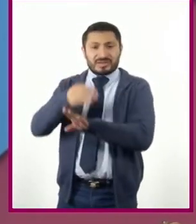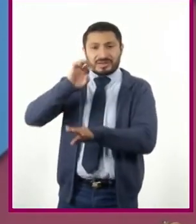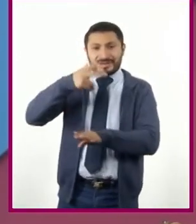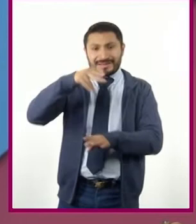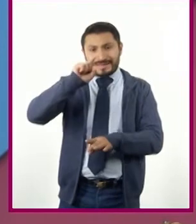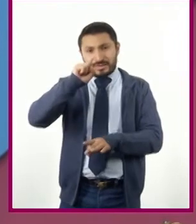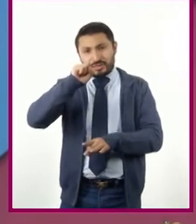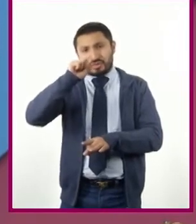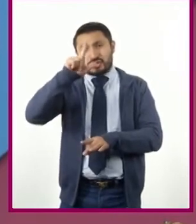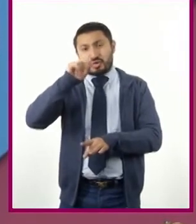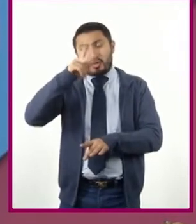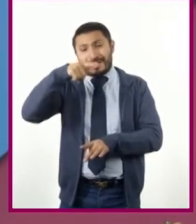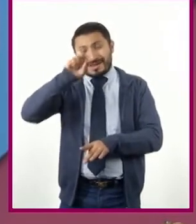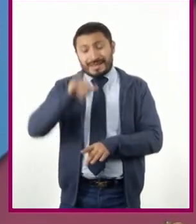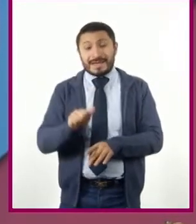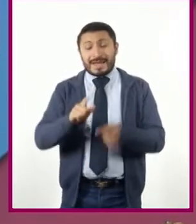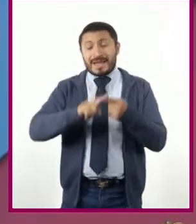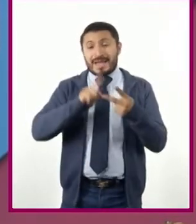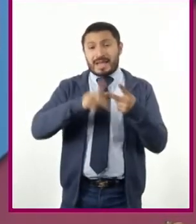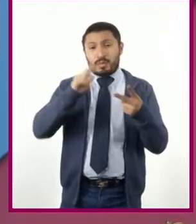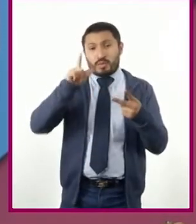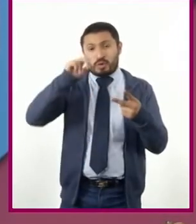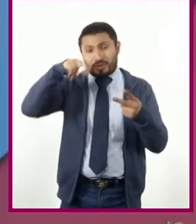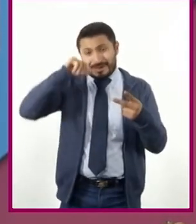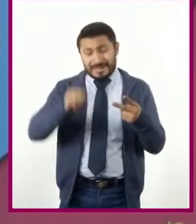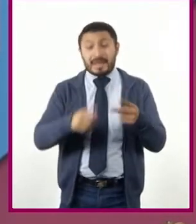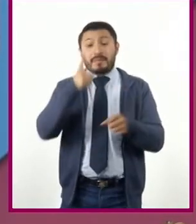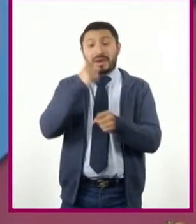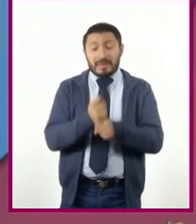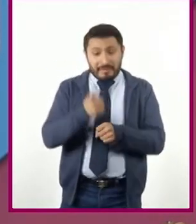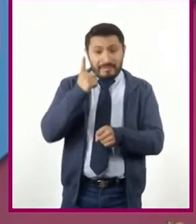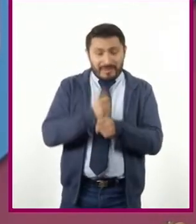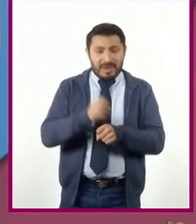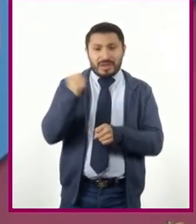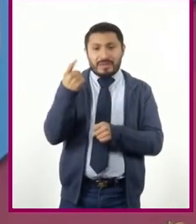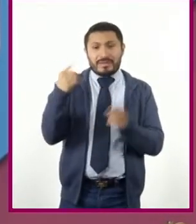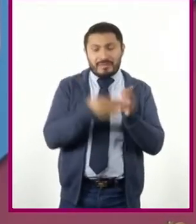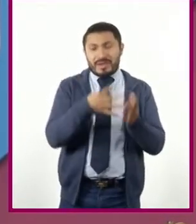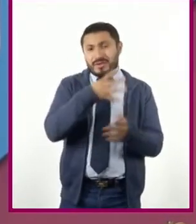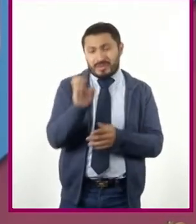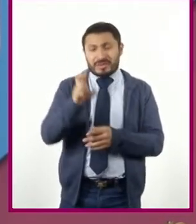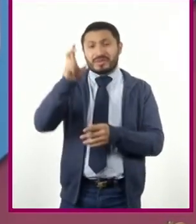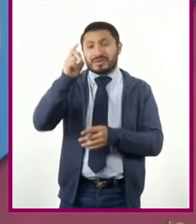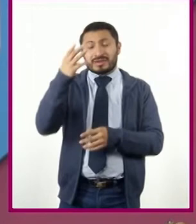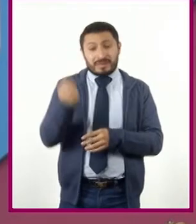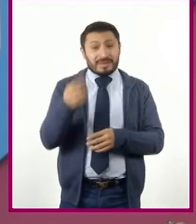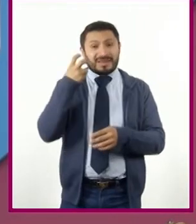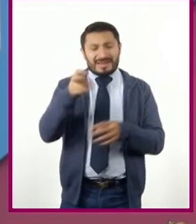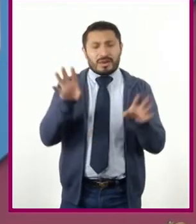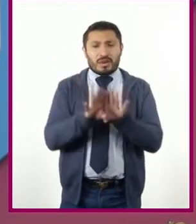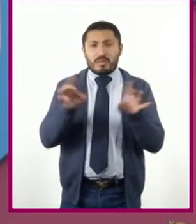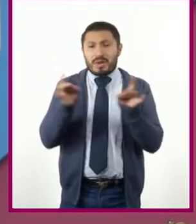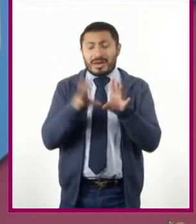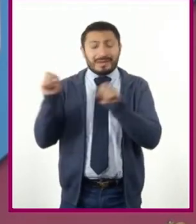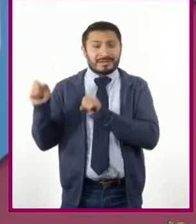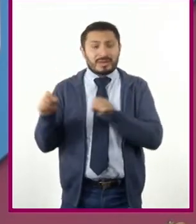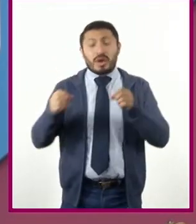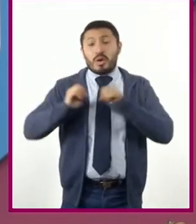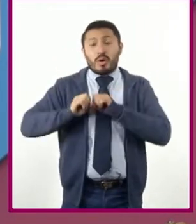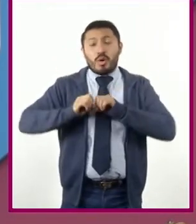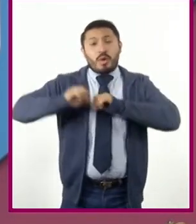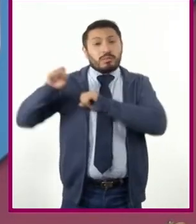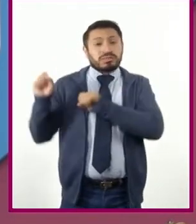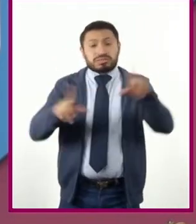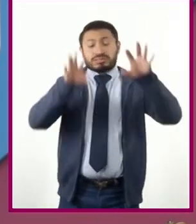y Polonia el 1 de septiembre de 1939, hecho que provocó la declaración de guerra de